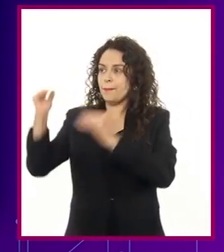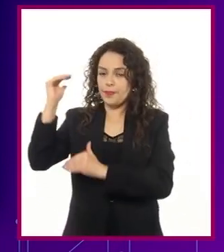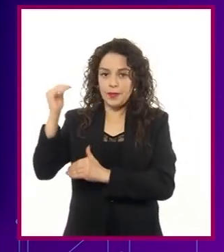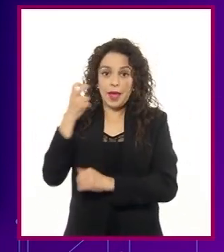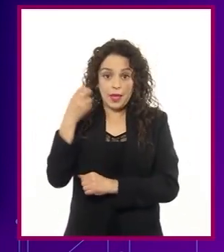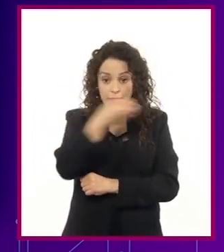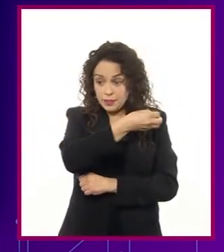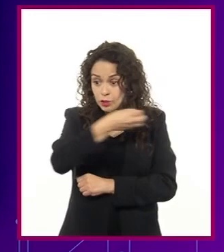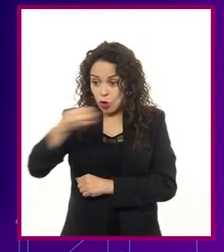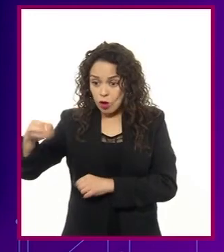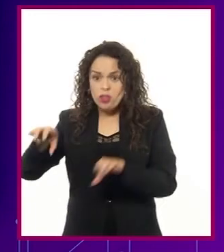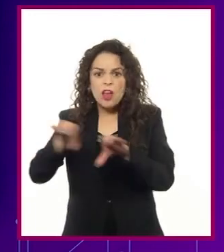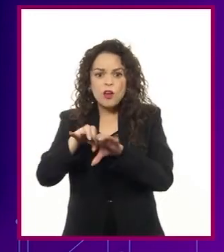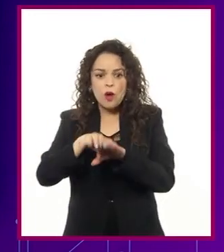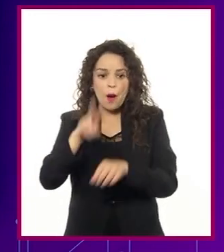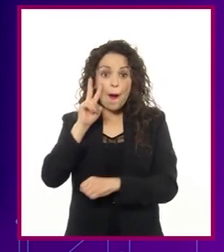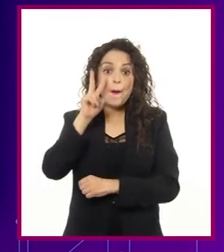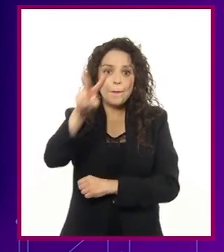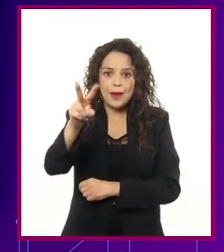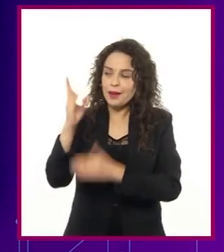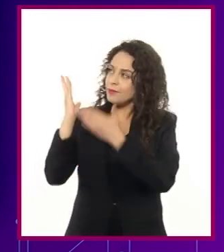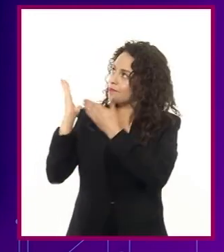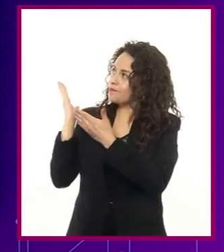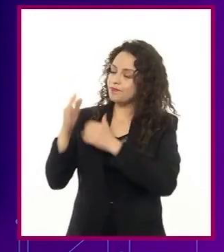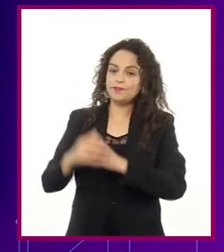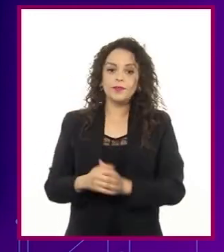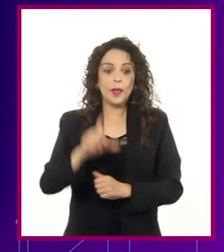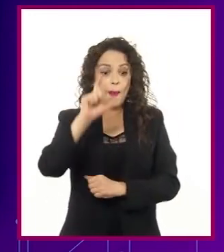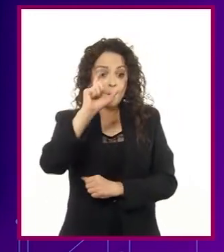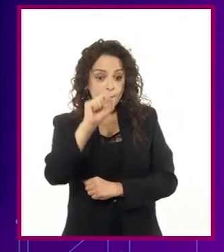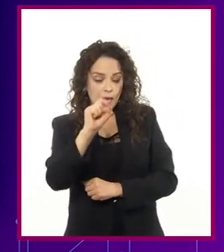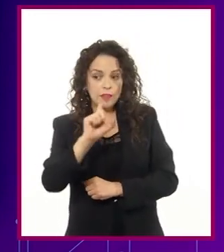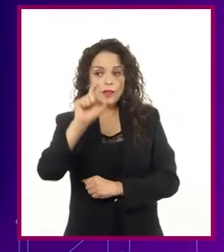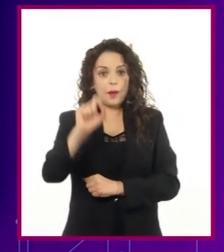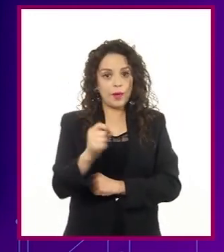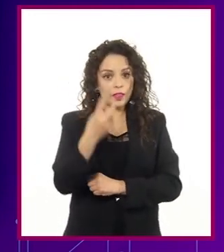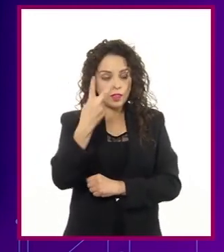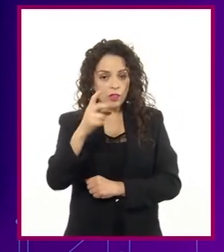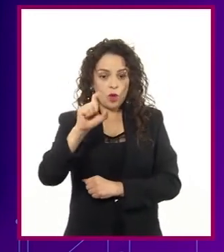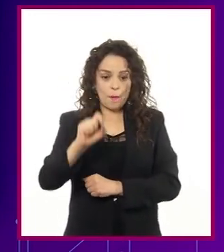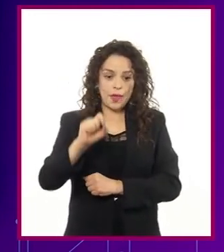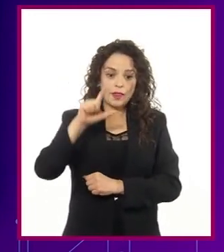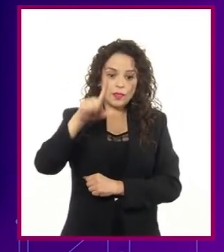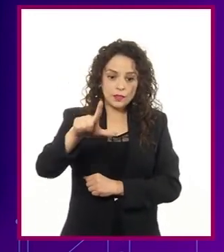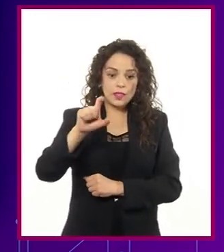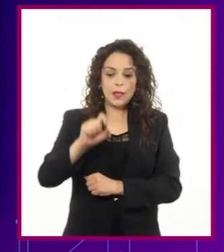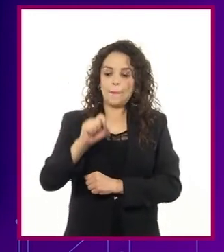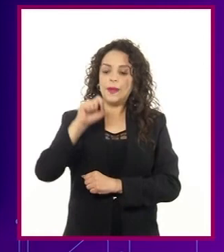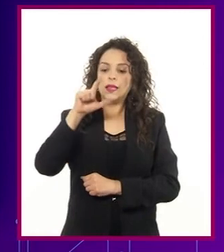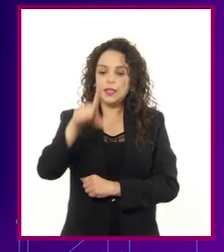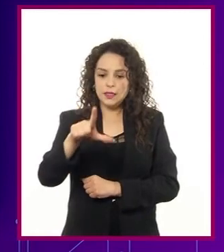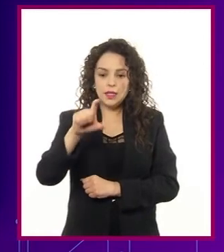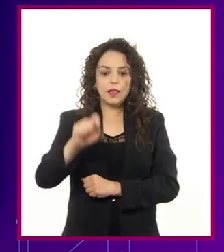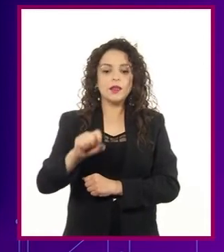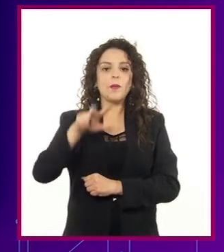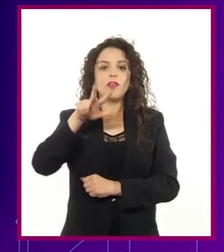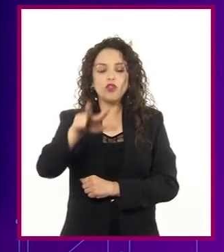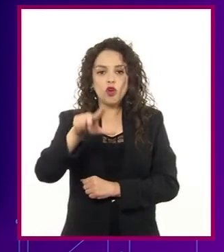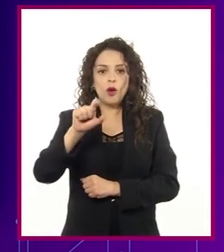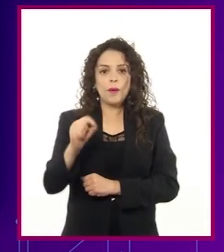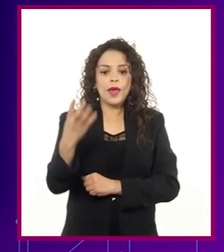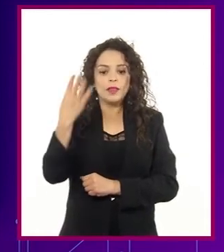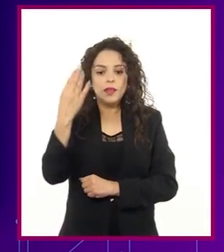el siguiente: 20, 22, 27, 27,